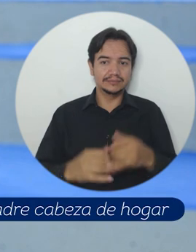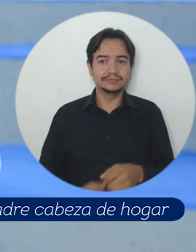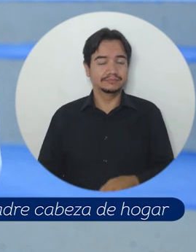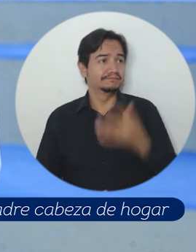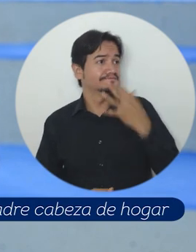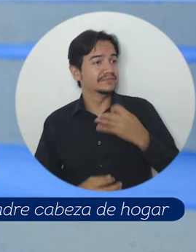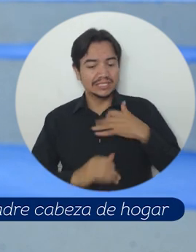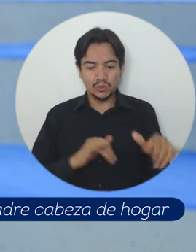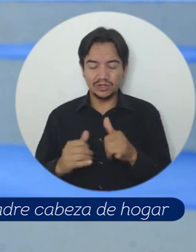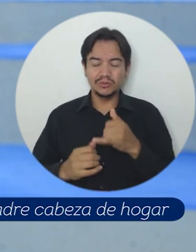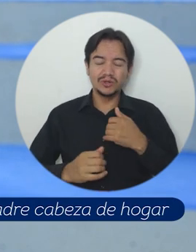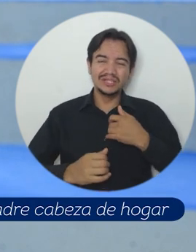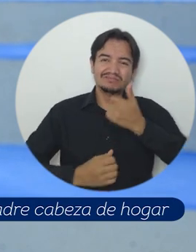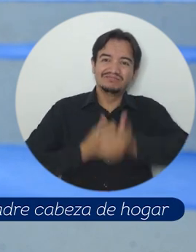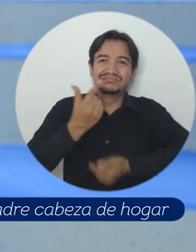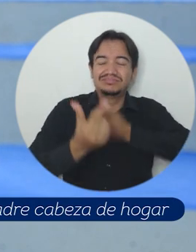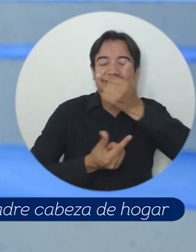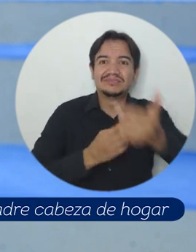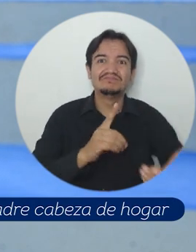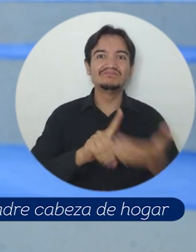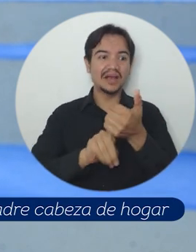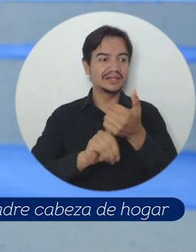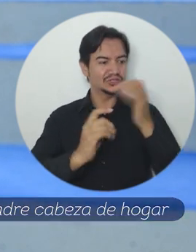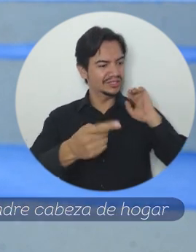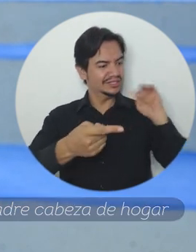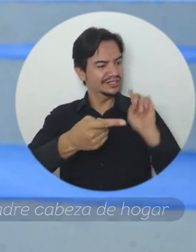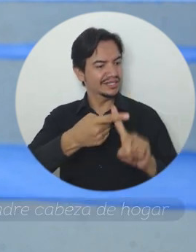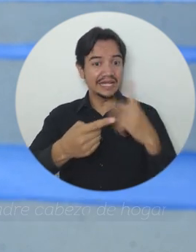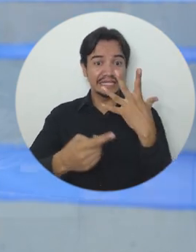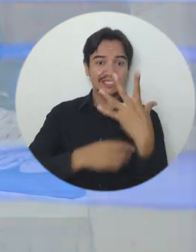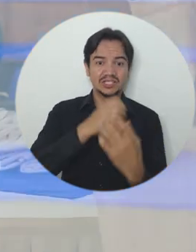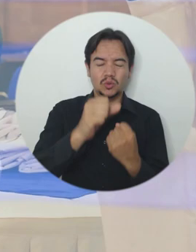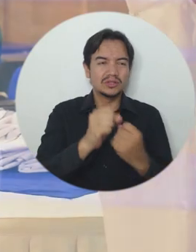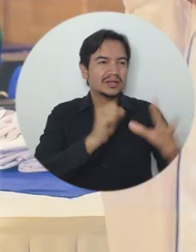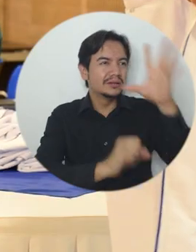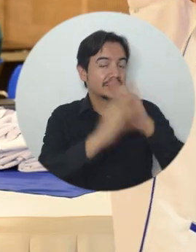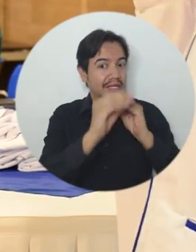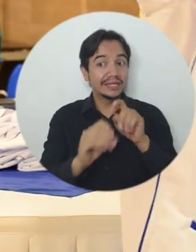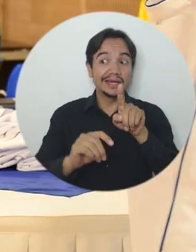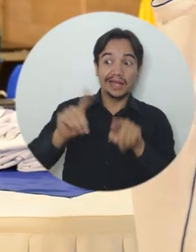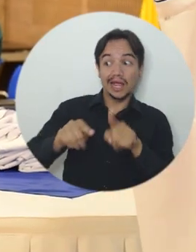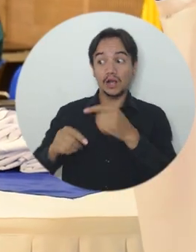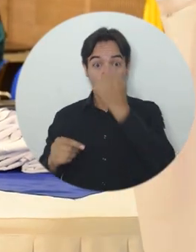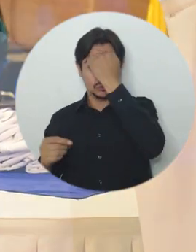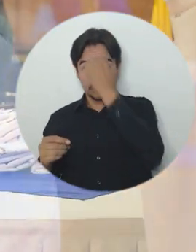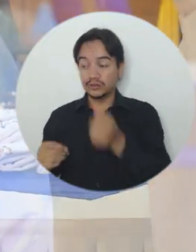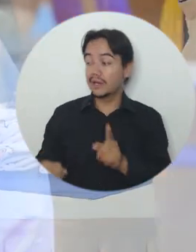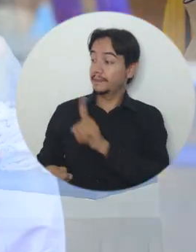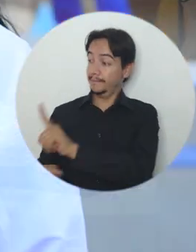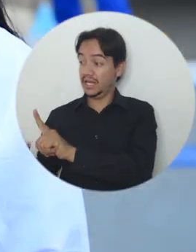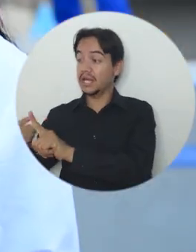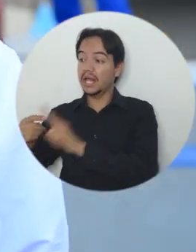sueño por el que uno lucha cierto y llega a alcanzar fueron cinco años de mucho aprendizaje y ciertos docentes